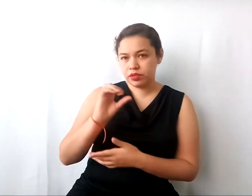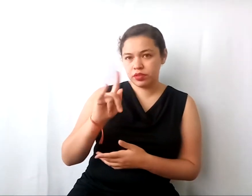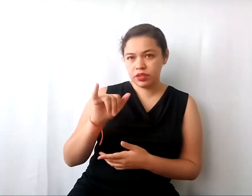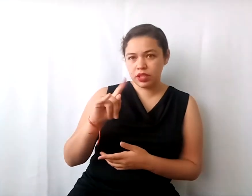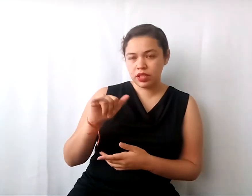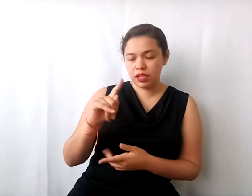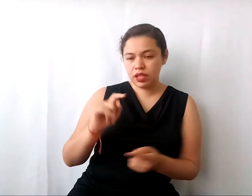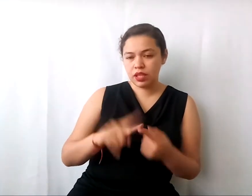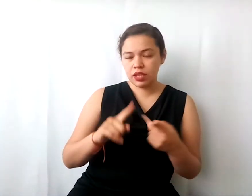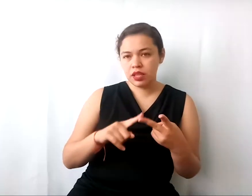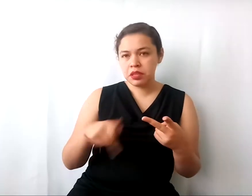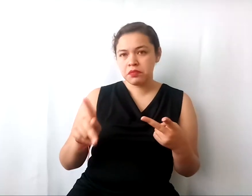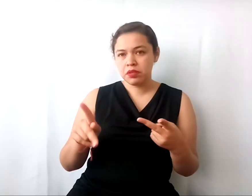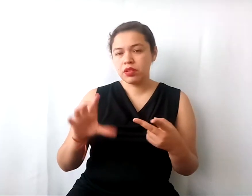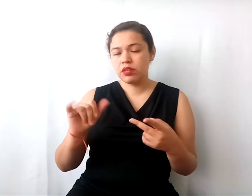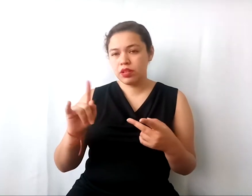sus herramientas.